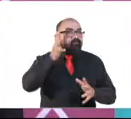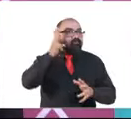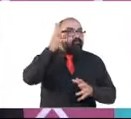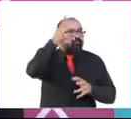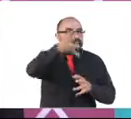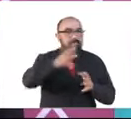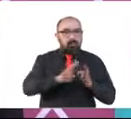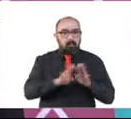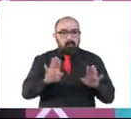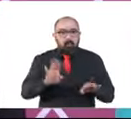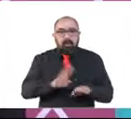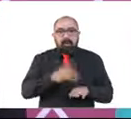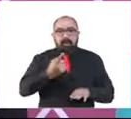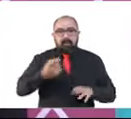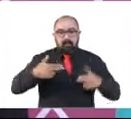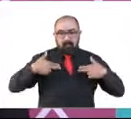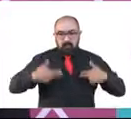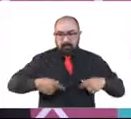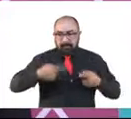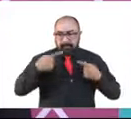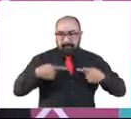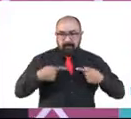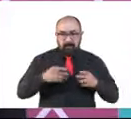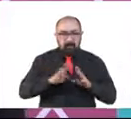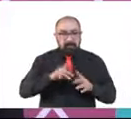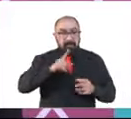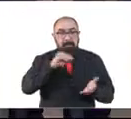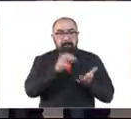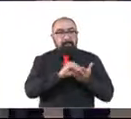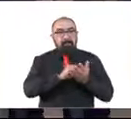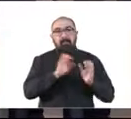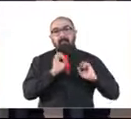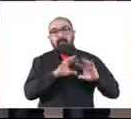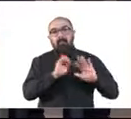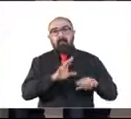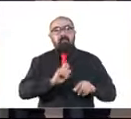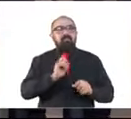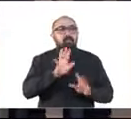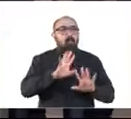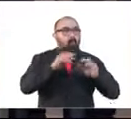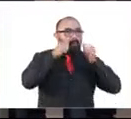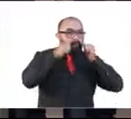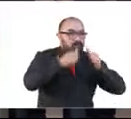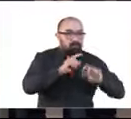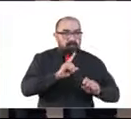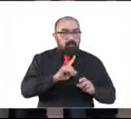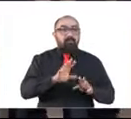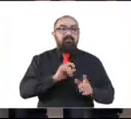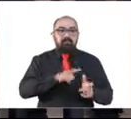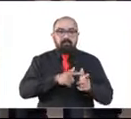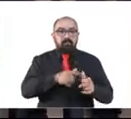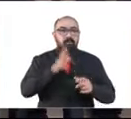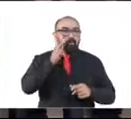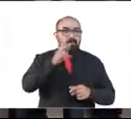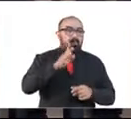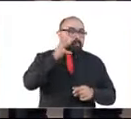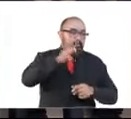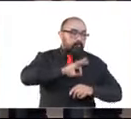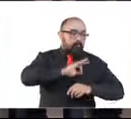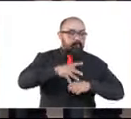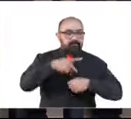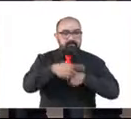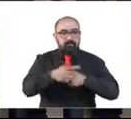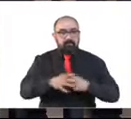la humanidad si estas condiciones siguen manteniéndose. Yo quisiera aquí el día de hoy plantear que